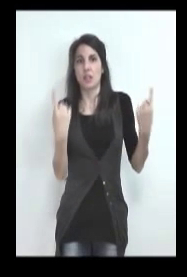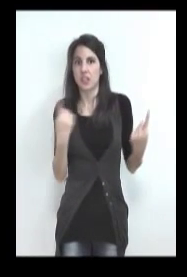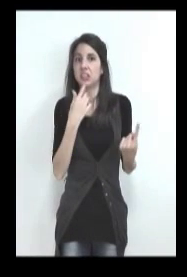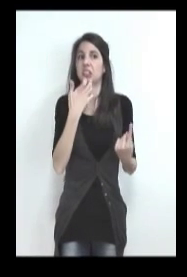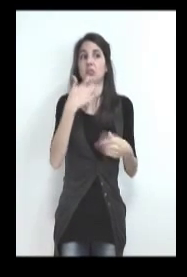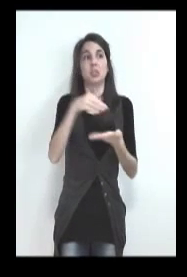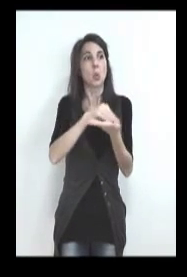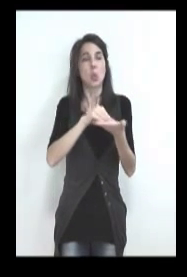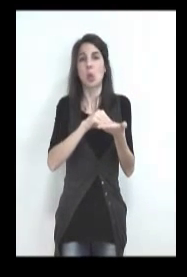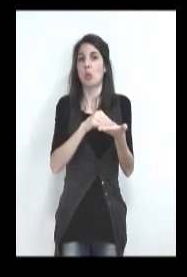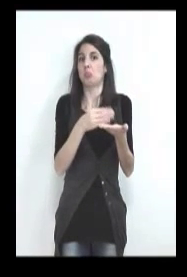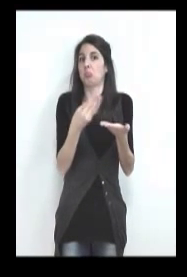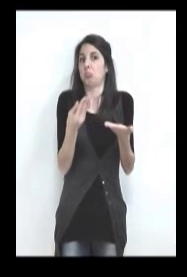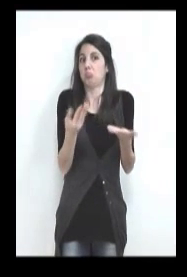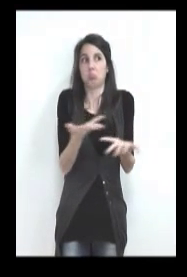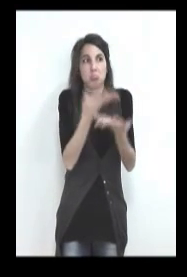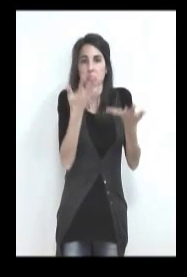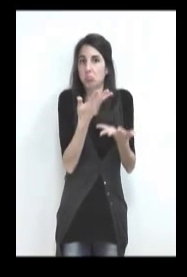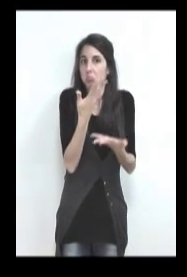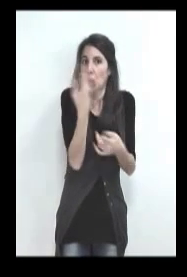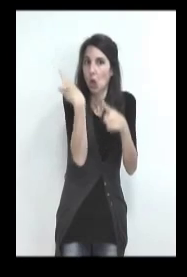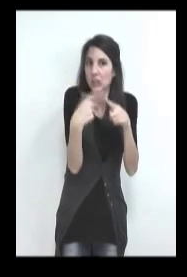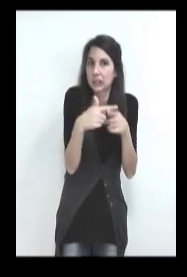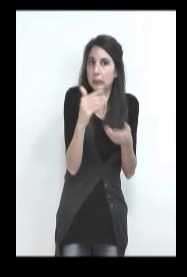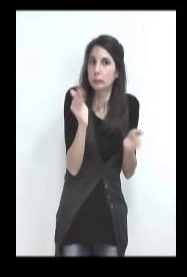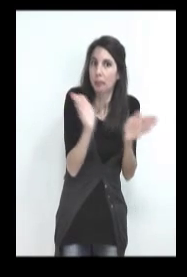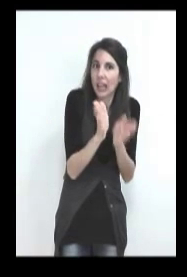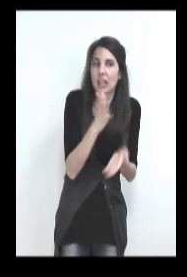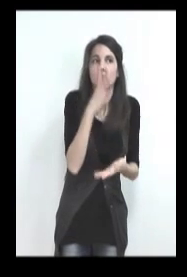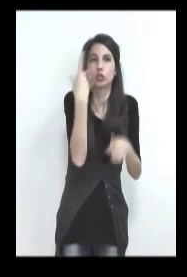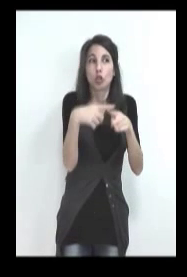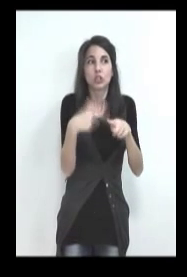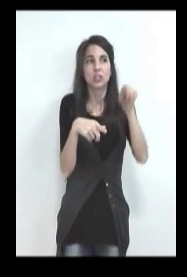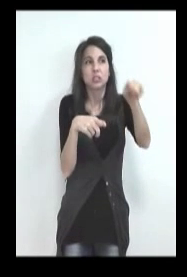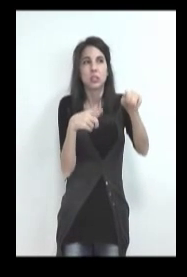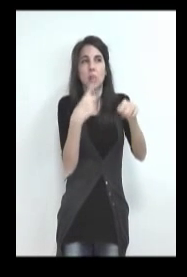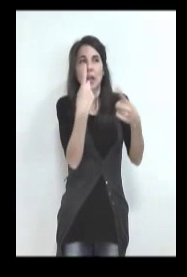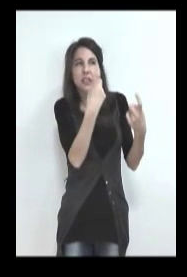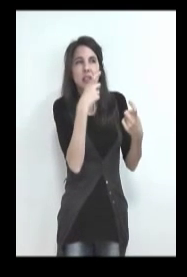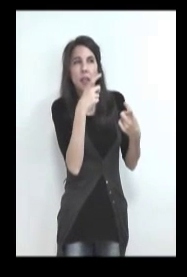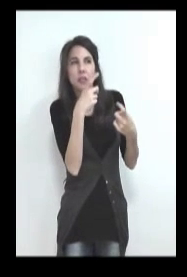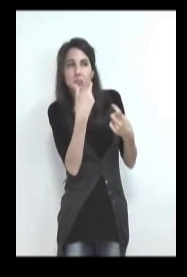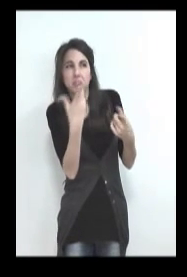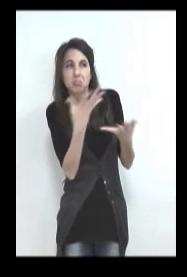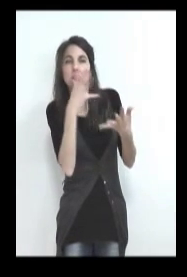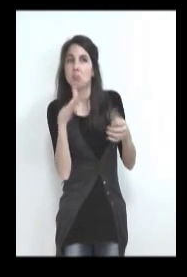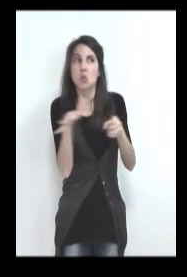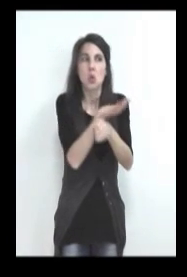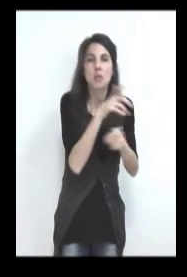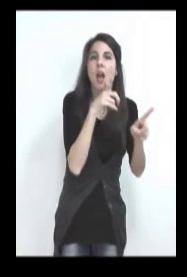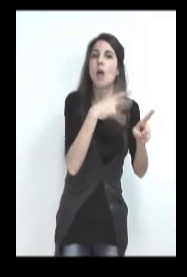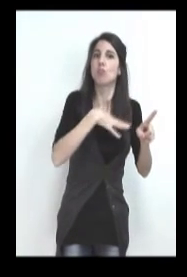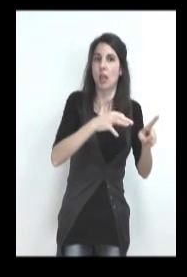ocasiones mejoras importantes sin necesidad de estar haciendo grandísimas inversiones